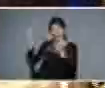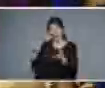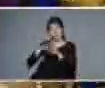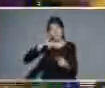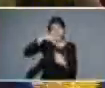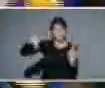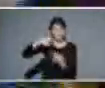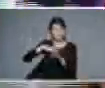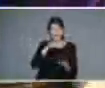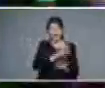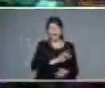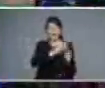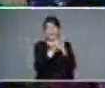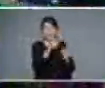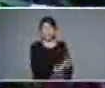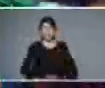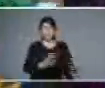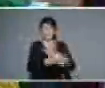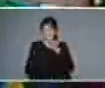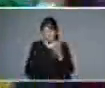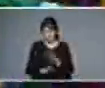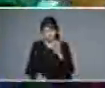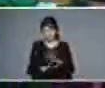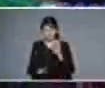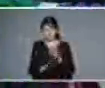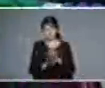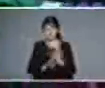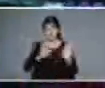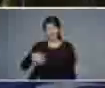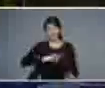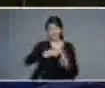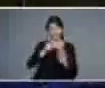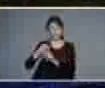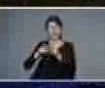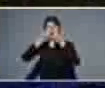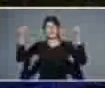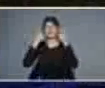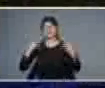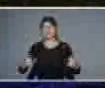muestra más que la incompetencia en esa vuelve a dejarnos sin